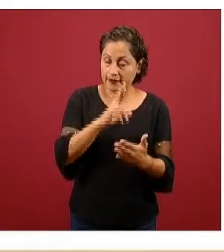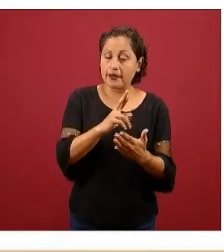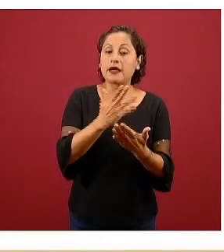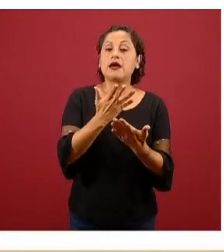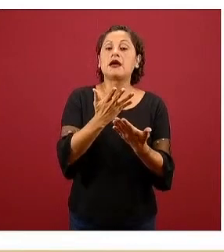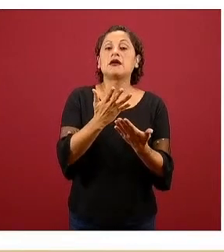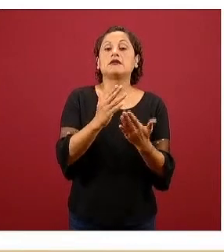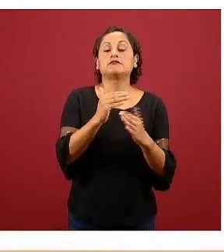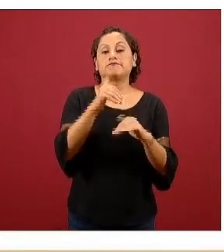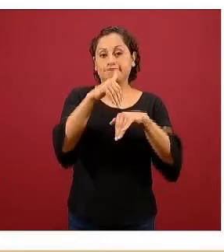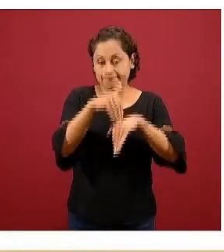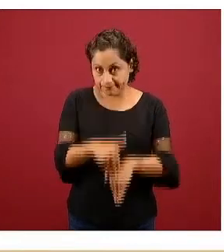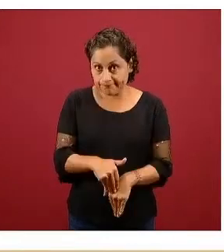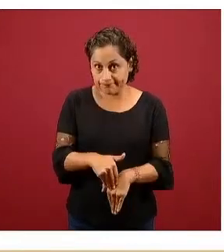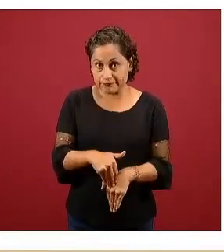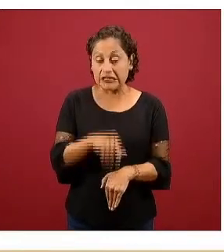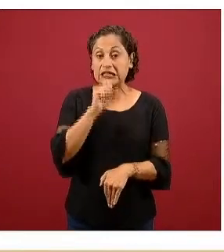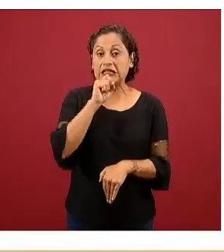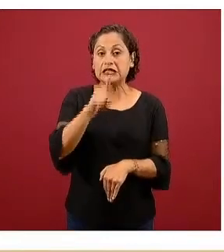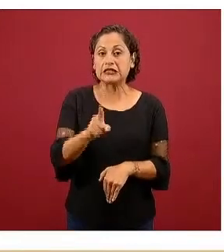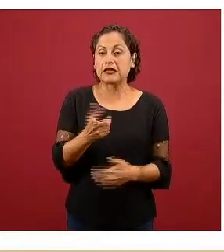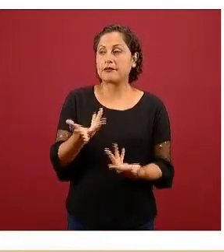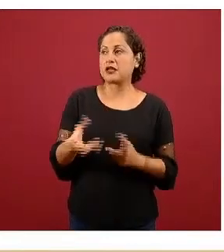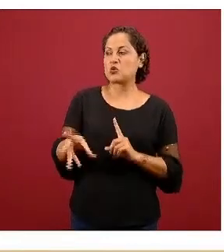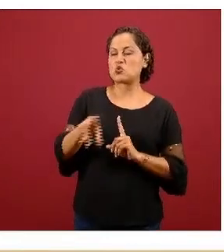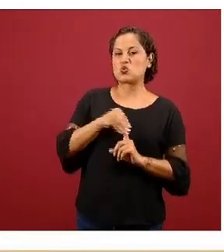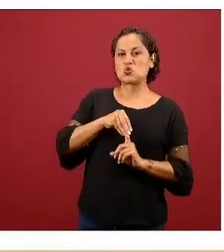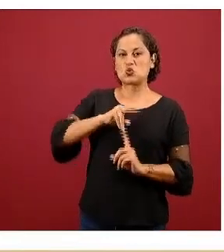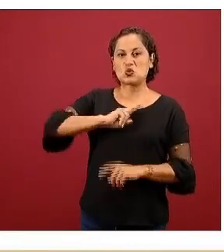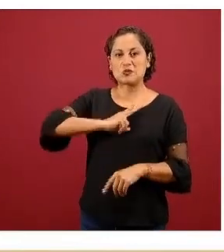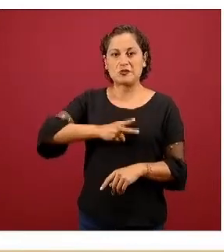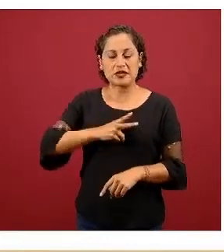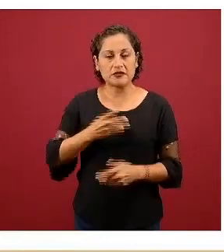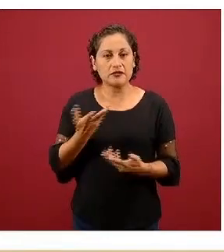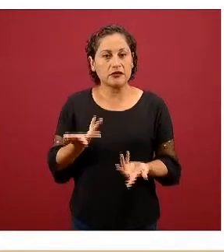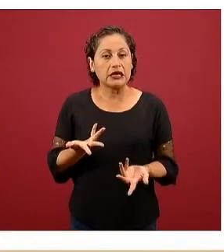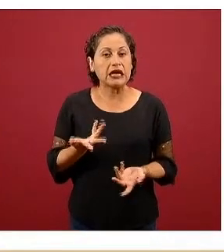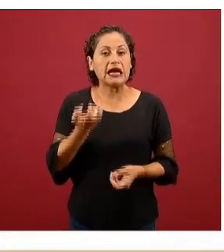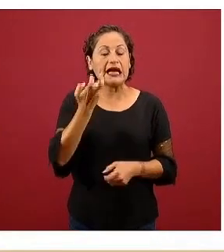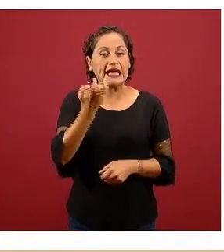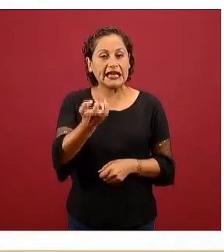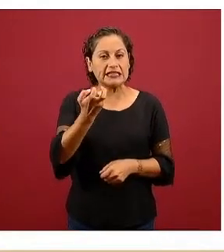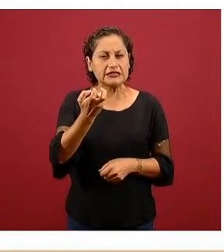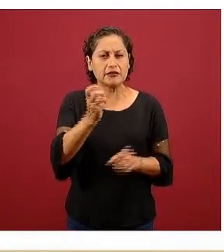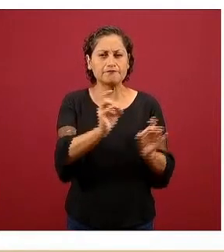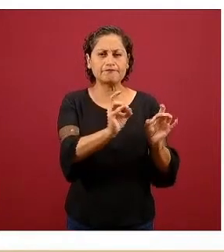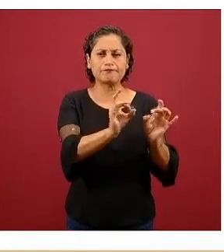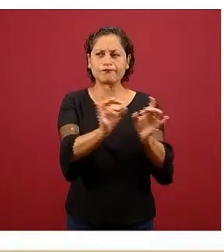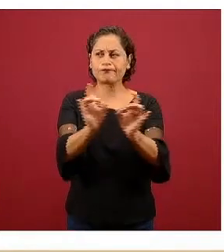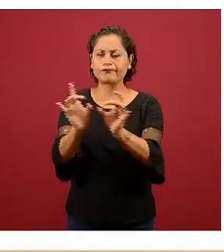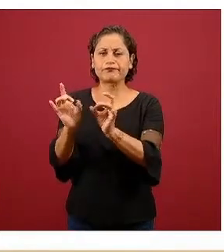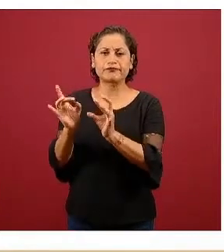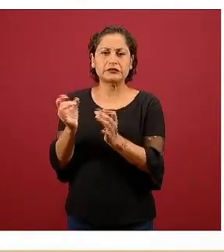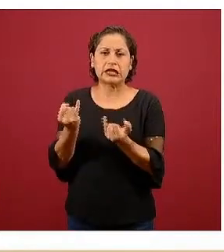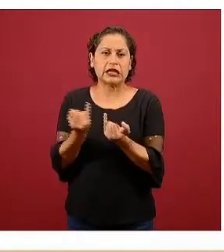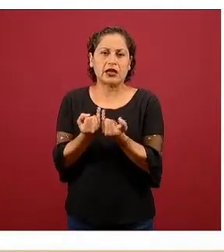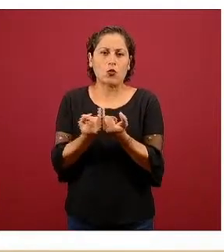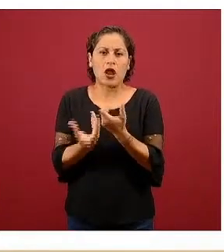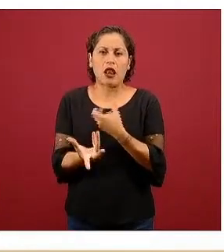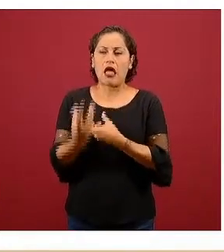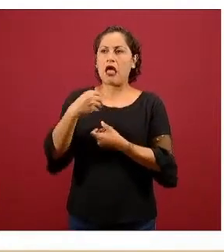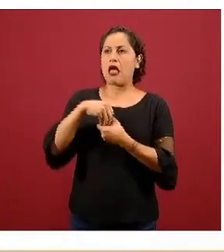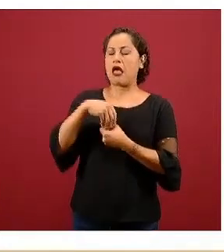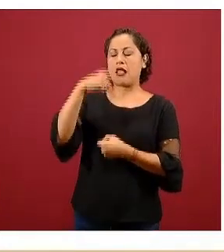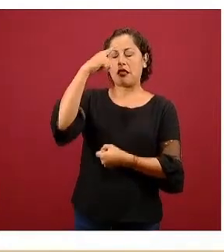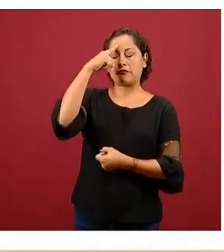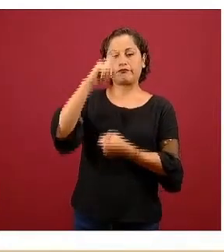virus, son considerados como factores desencadenantes de problemas en la salud mental de